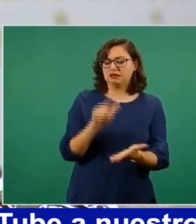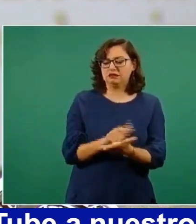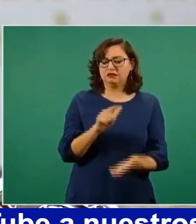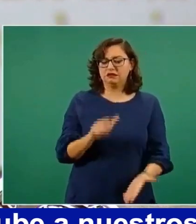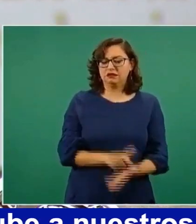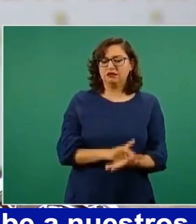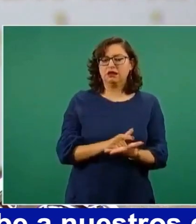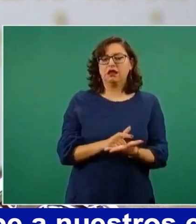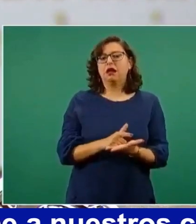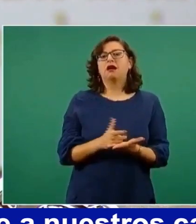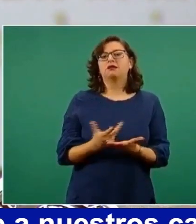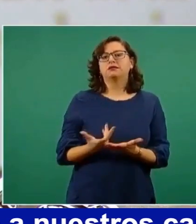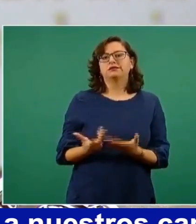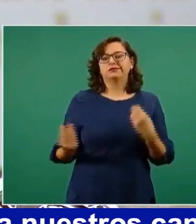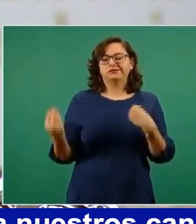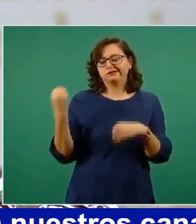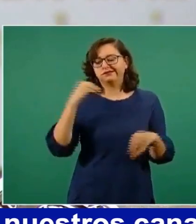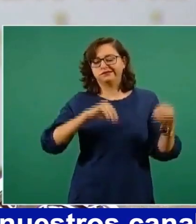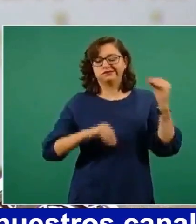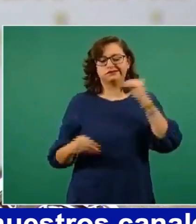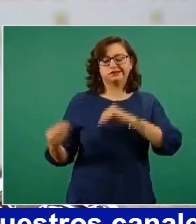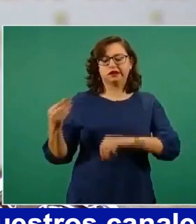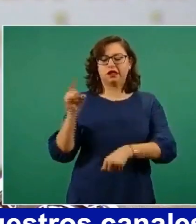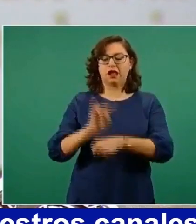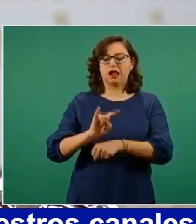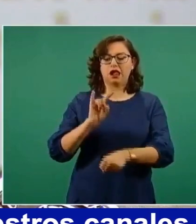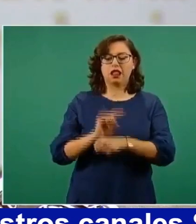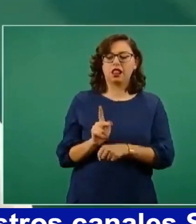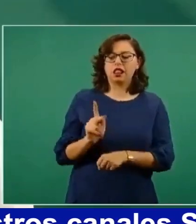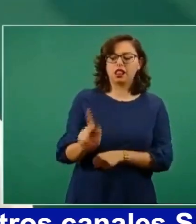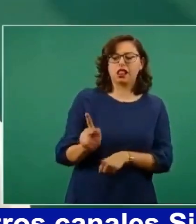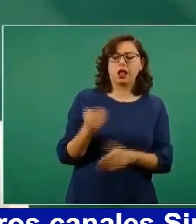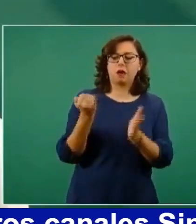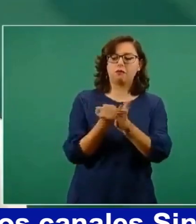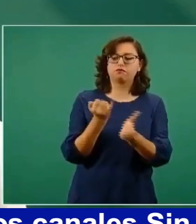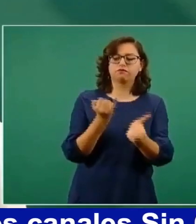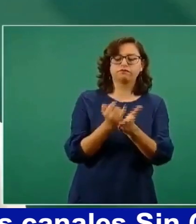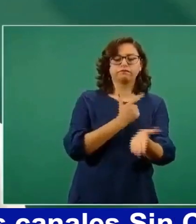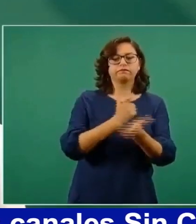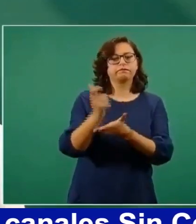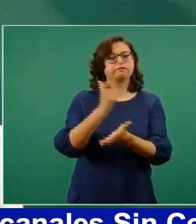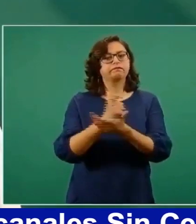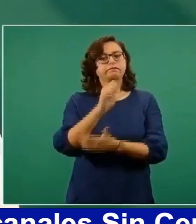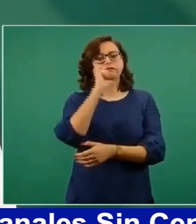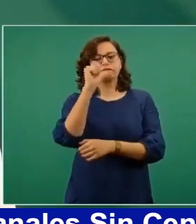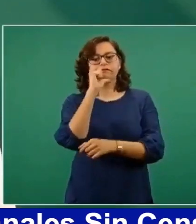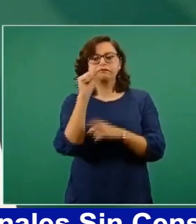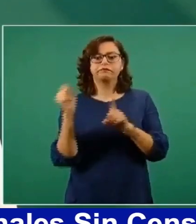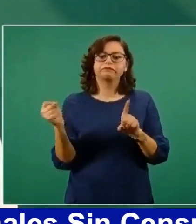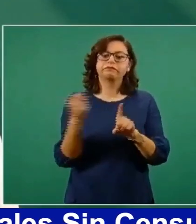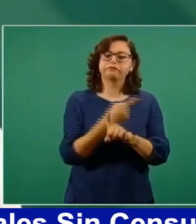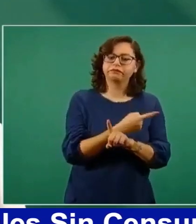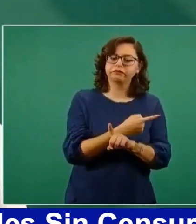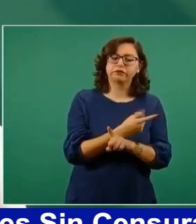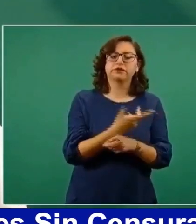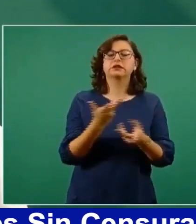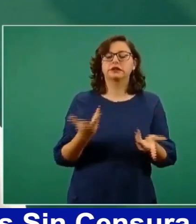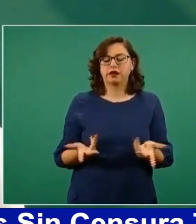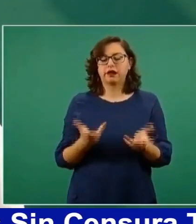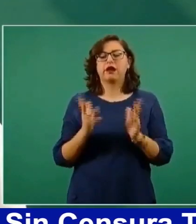cualquier incumplimiento. Otro punto importante es que recordemos que en esta materia existían muchos